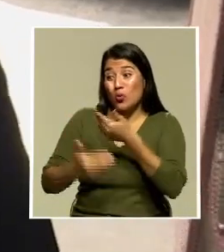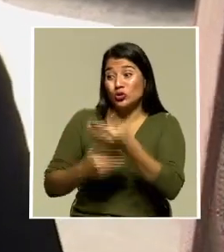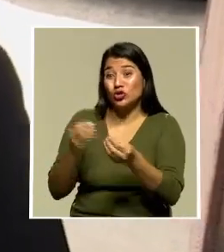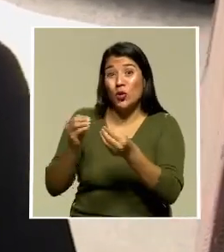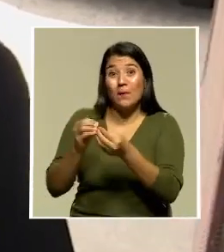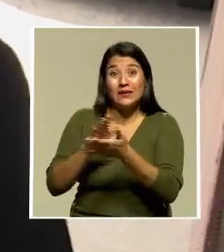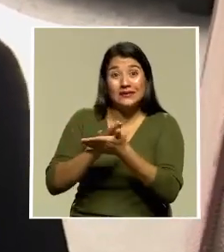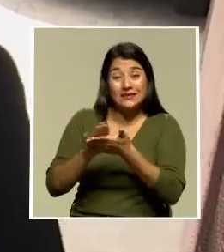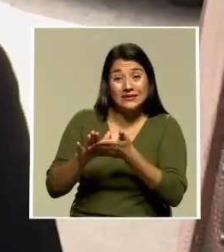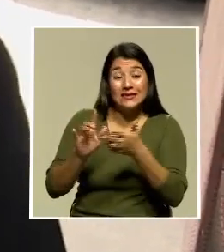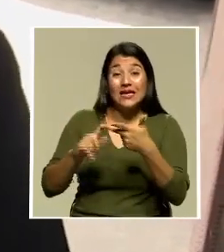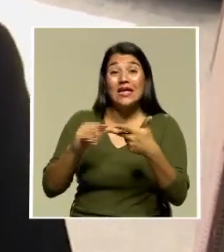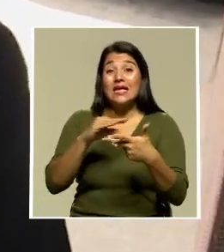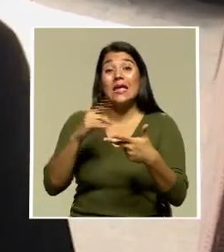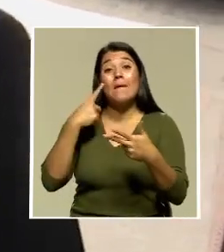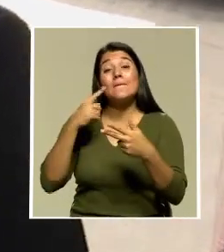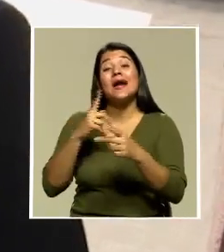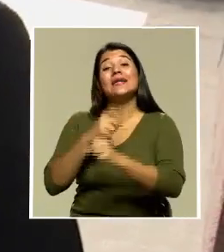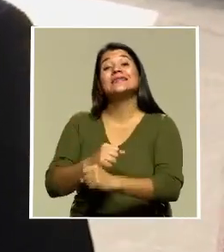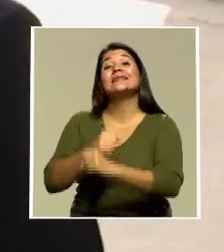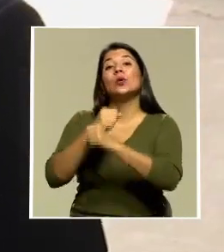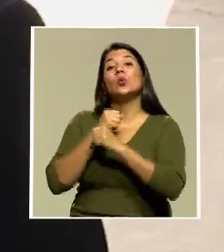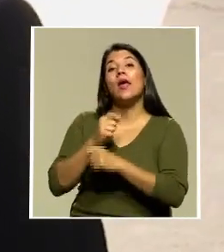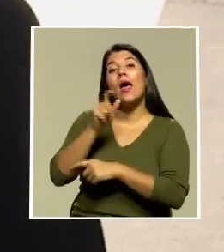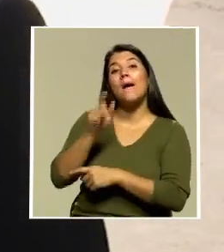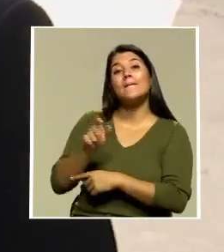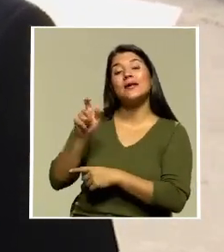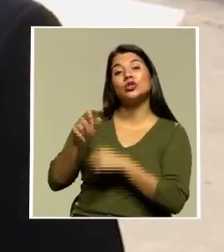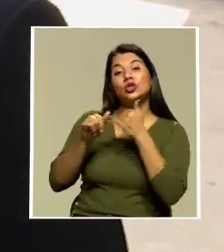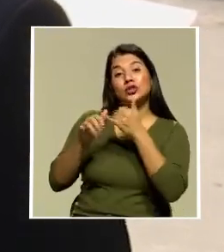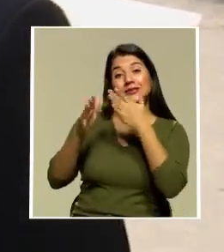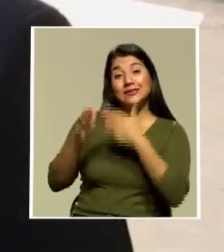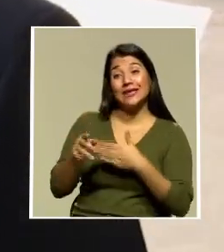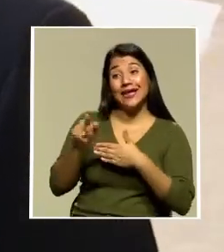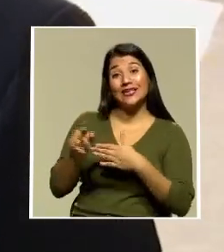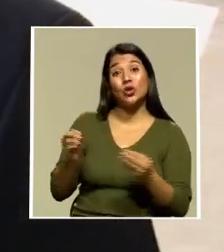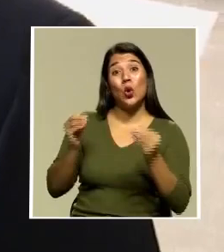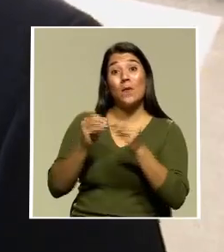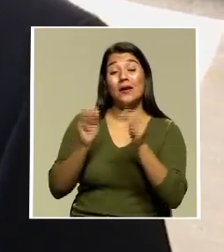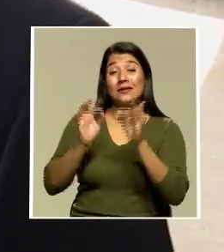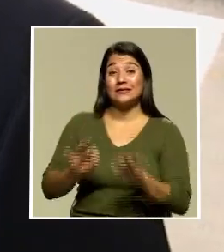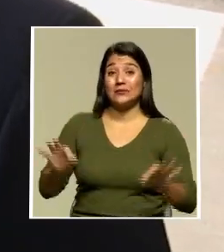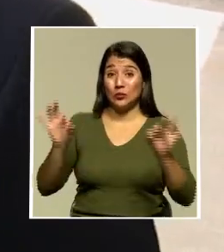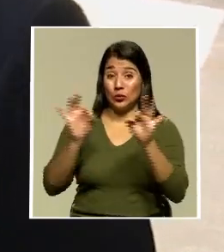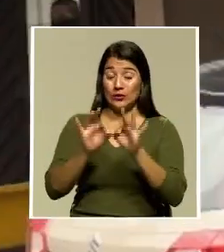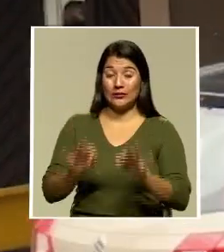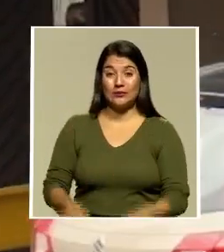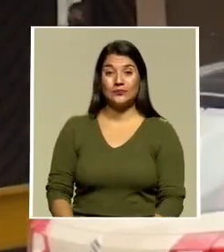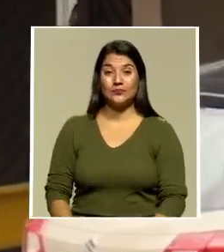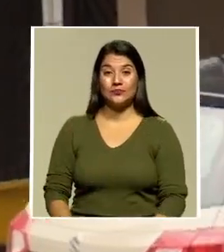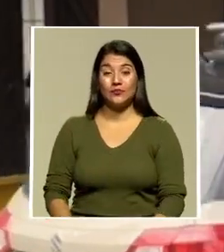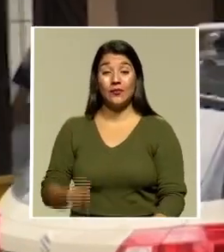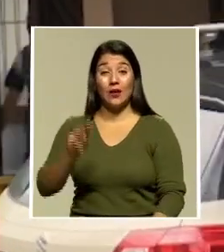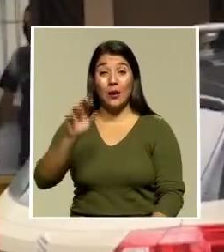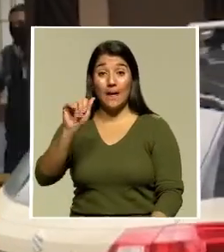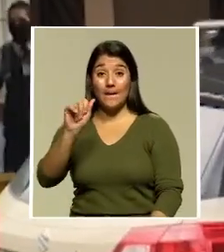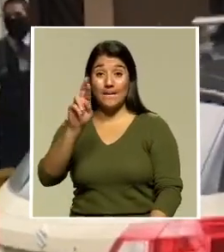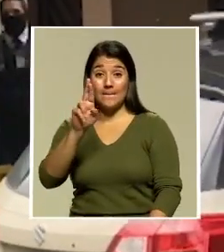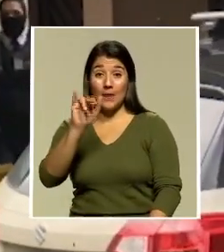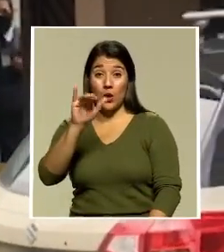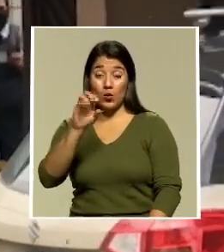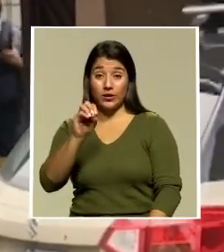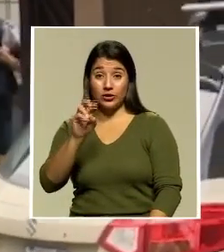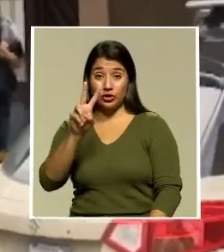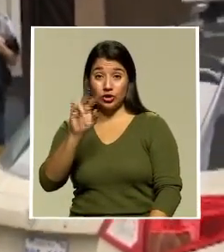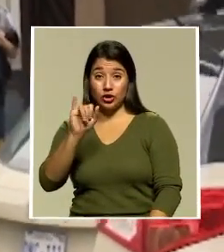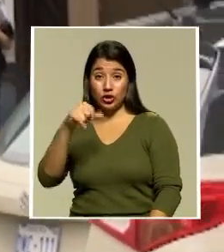la seguridad de las víctimas, que es en todo caso lo que más interesa en un proceso de esta naturaleza. Mauricio Víquez salió del país